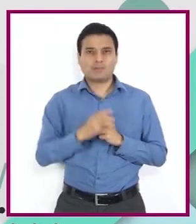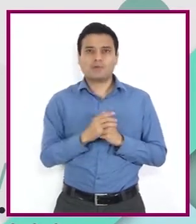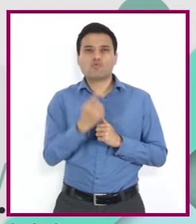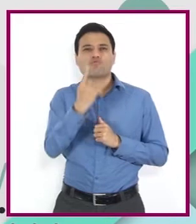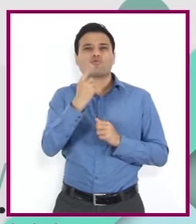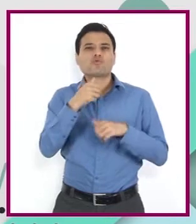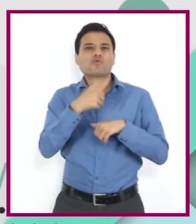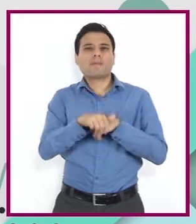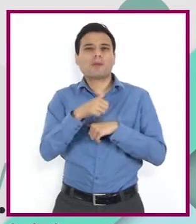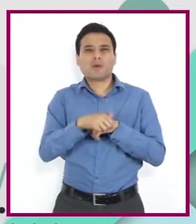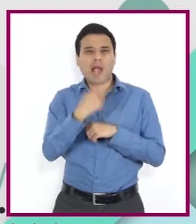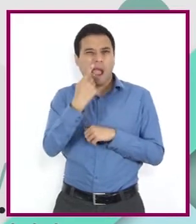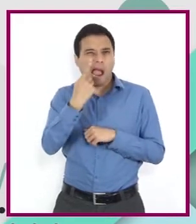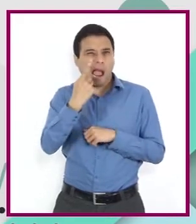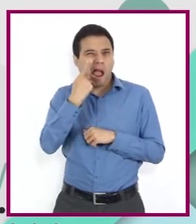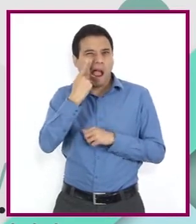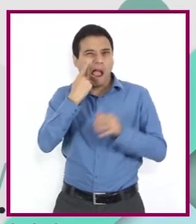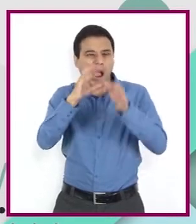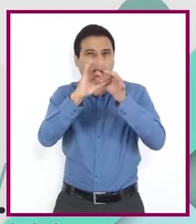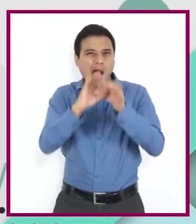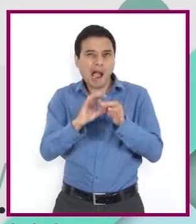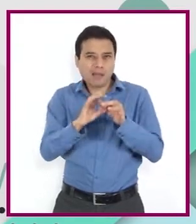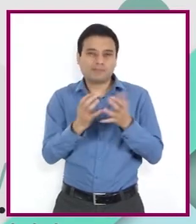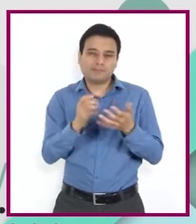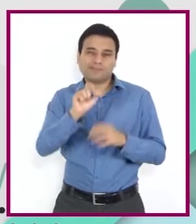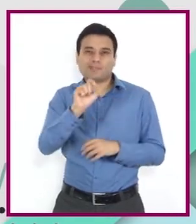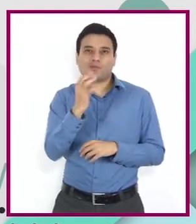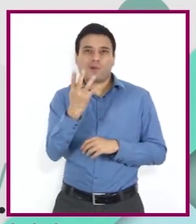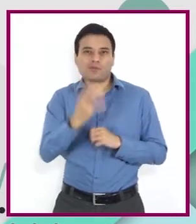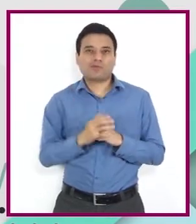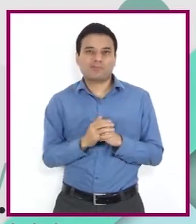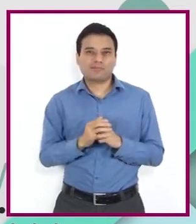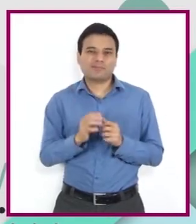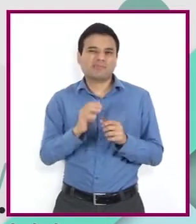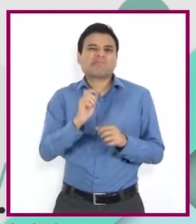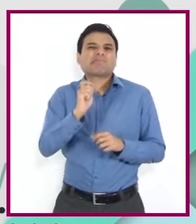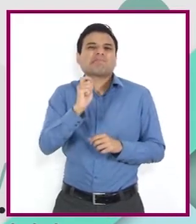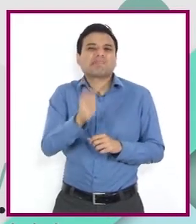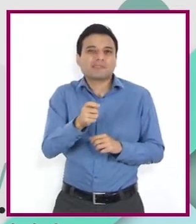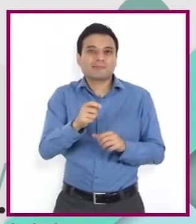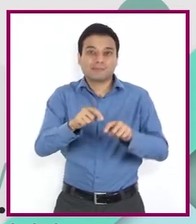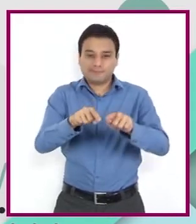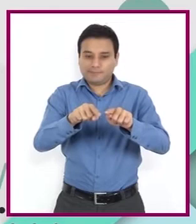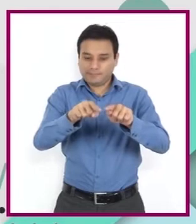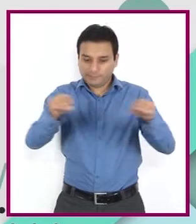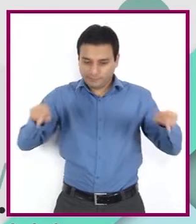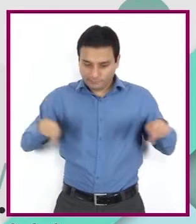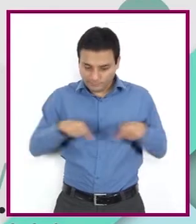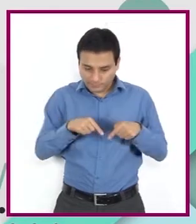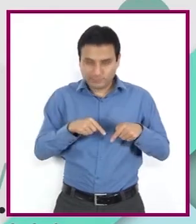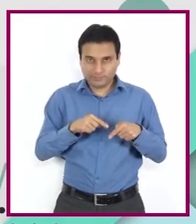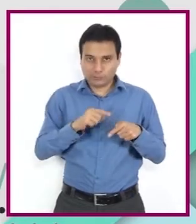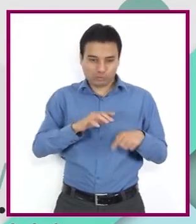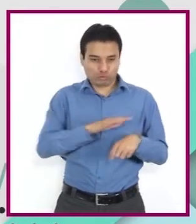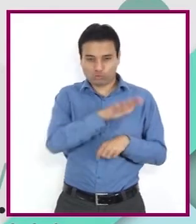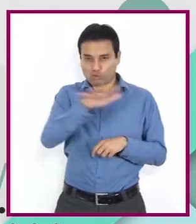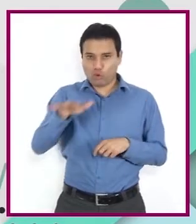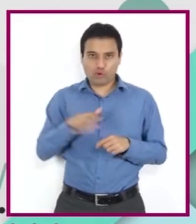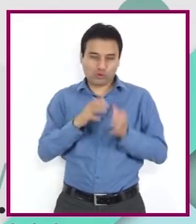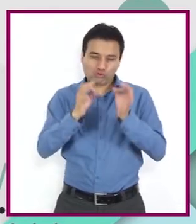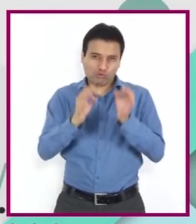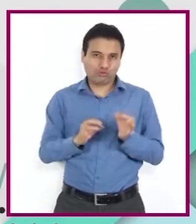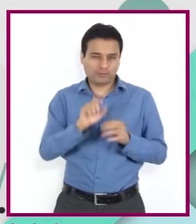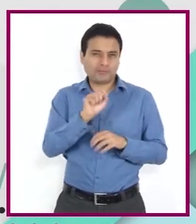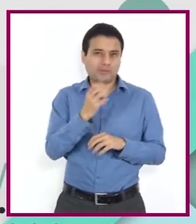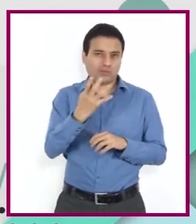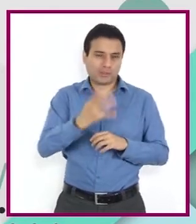el 24, que corresponde al área que debe tener el jardín. Esto se debe a que, aunque se desconozca cuánto mide el ancho o el